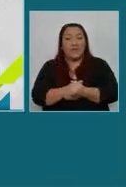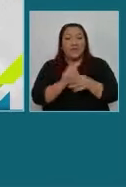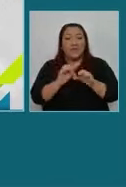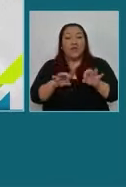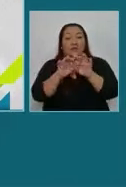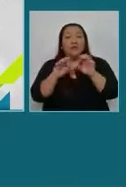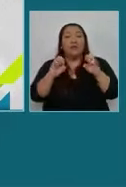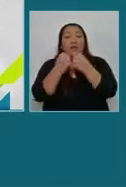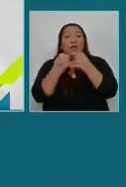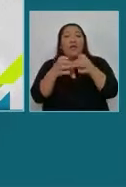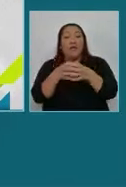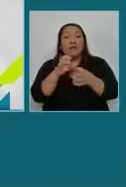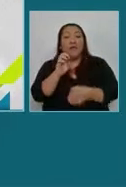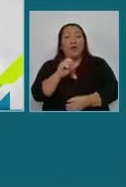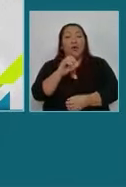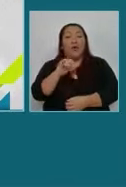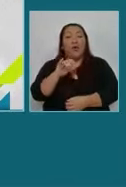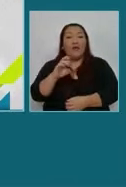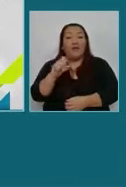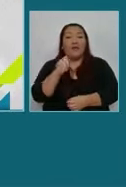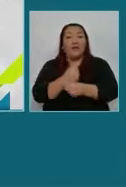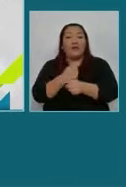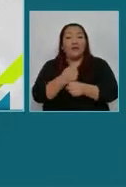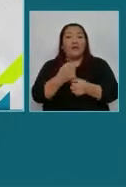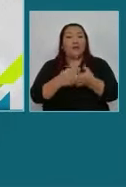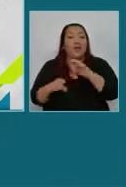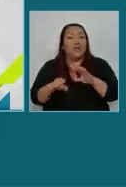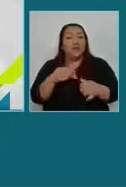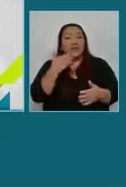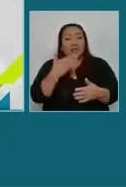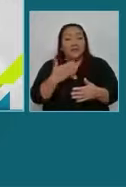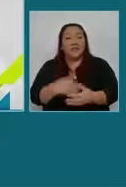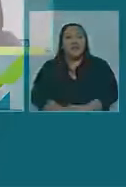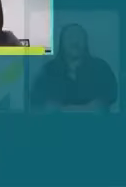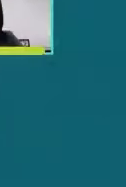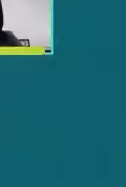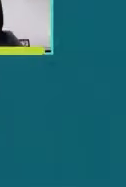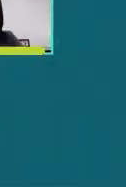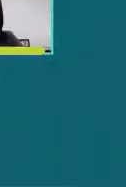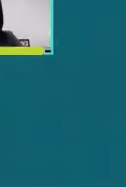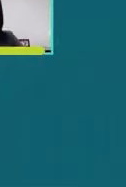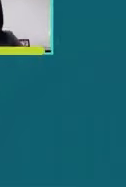equipo que tienen y el eficiente trabajo que realizan. Gracias.